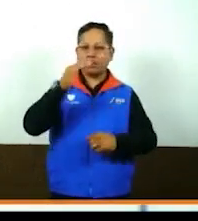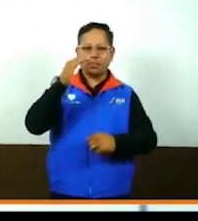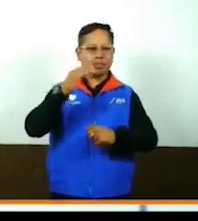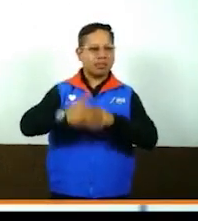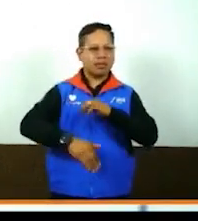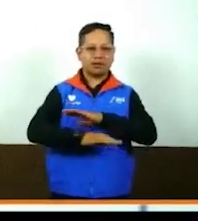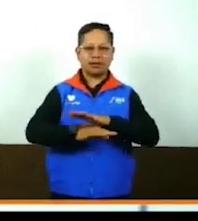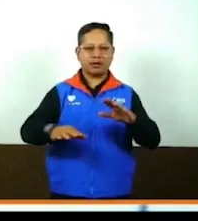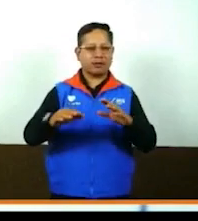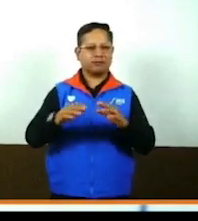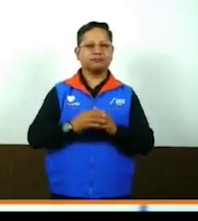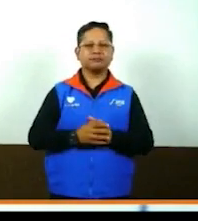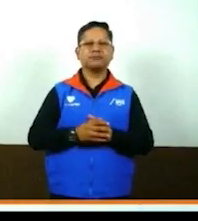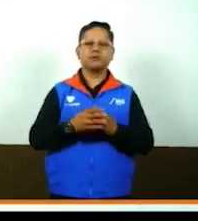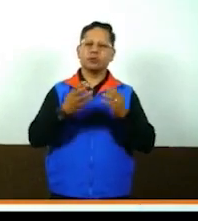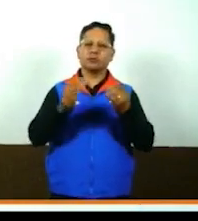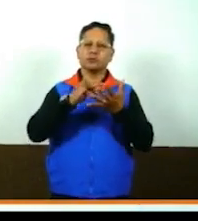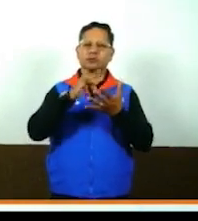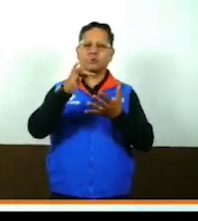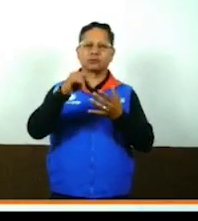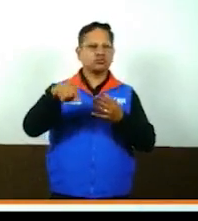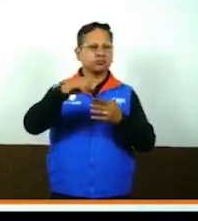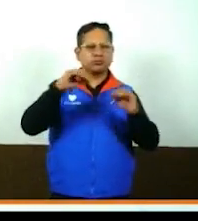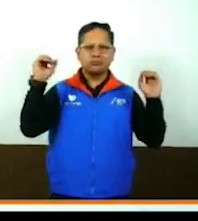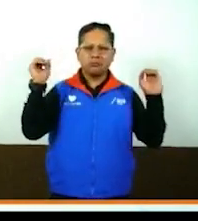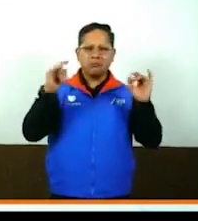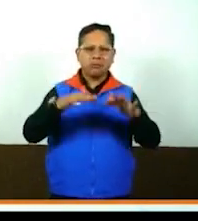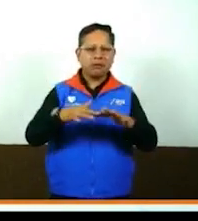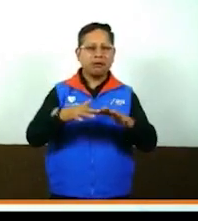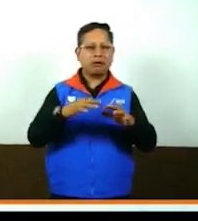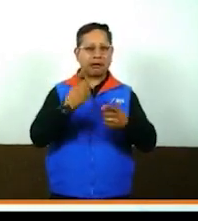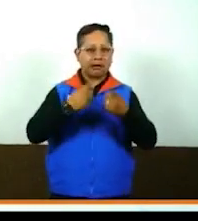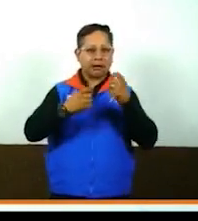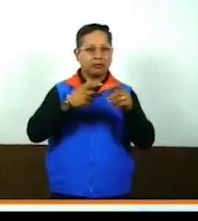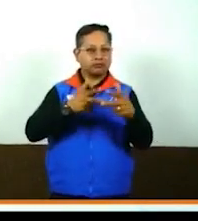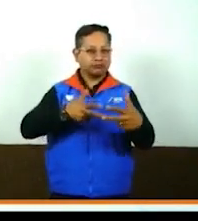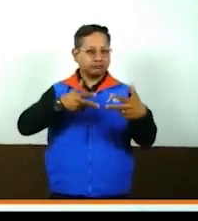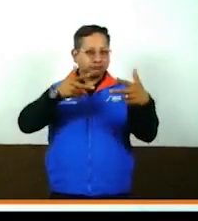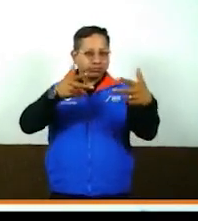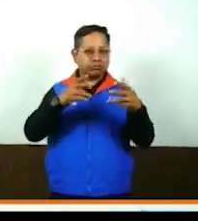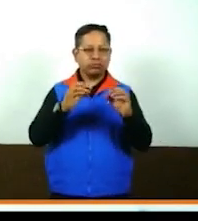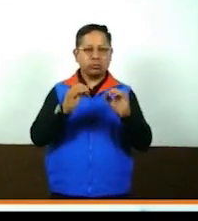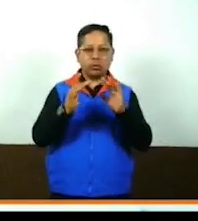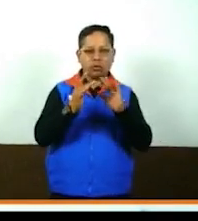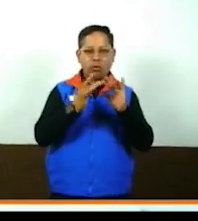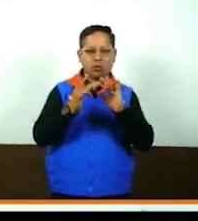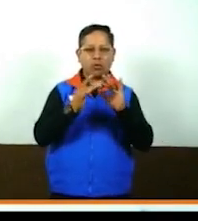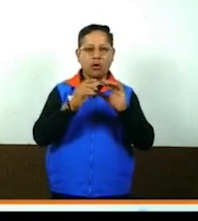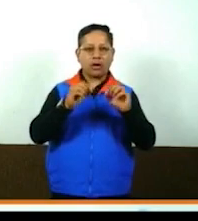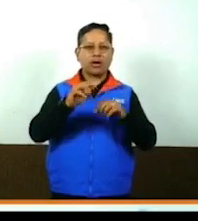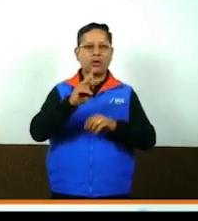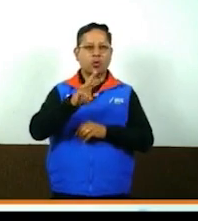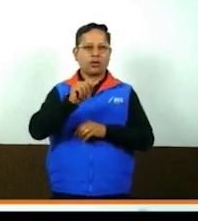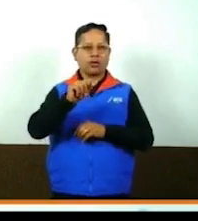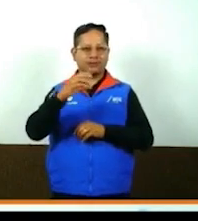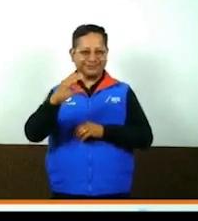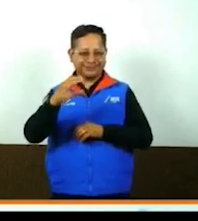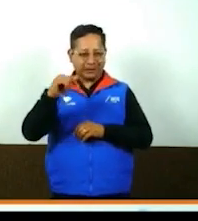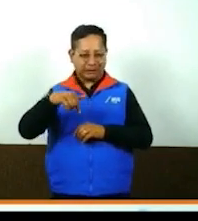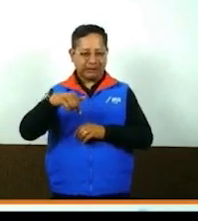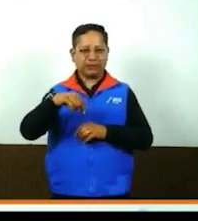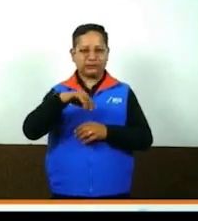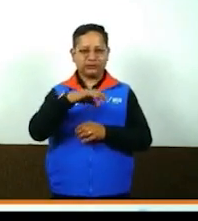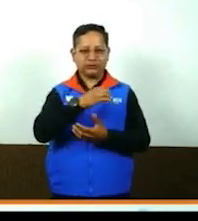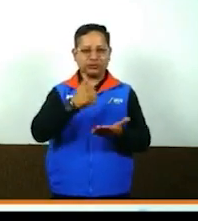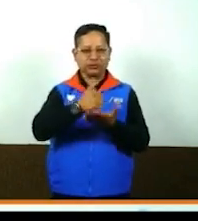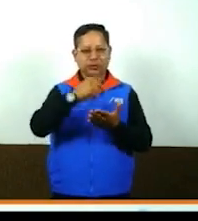final y muy agradecidos de su presencia con los que nos siguen en la transmisión online, con los que están aquí desde el World Trade Center de la Ciudad de México.